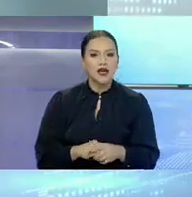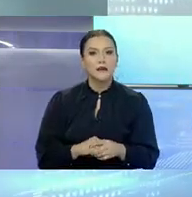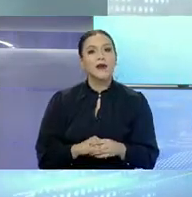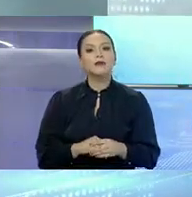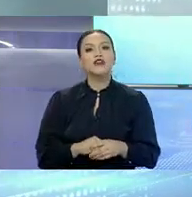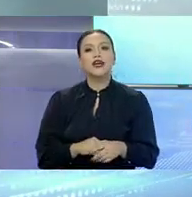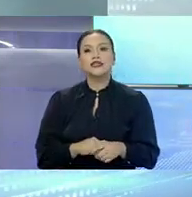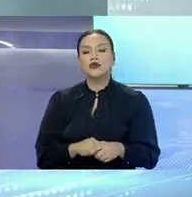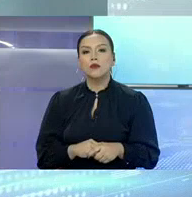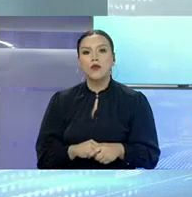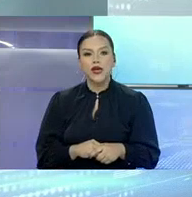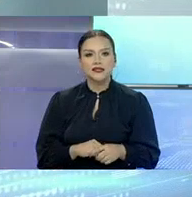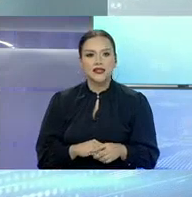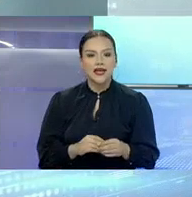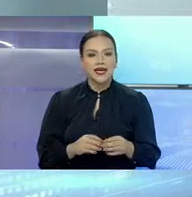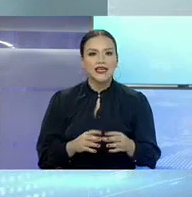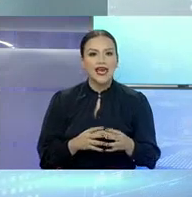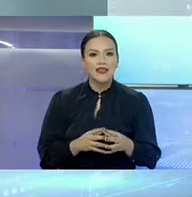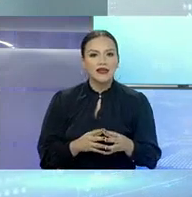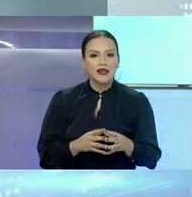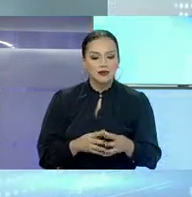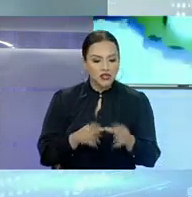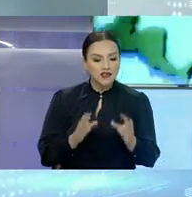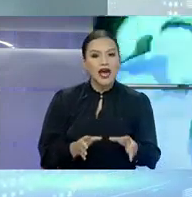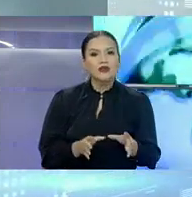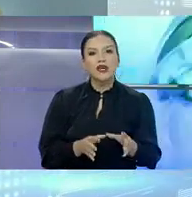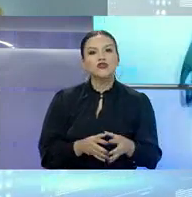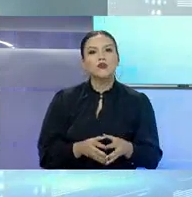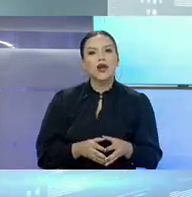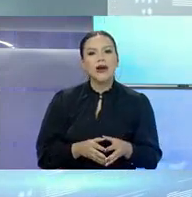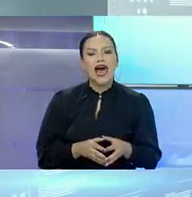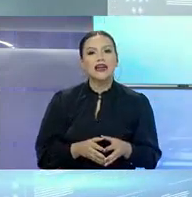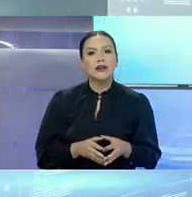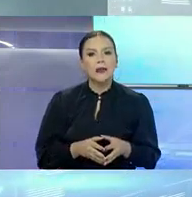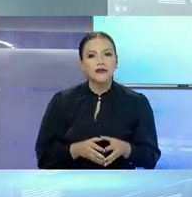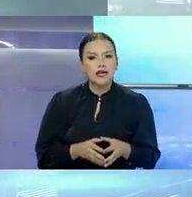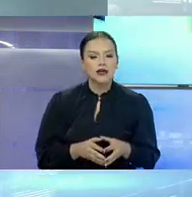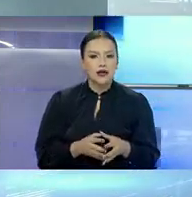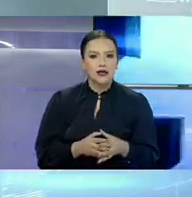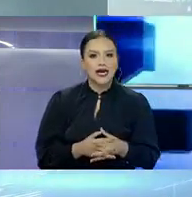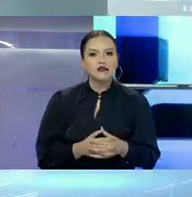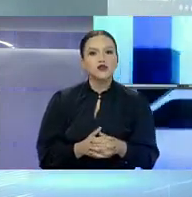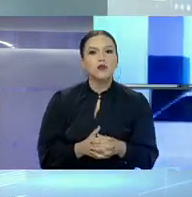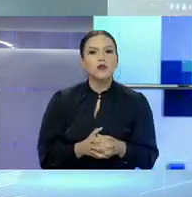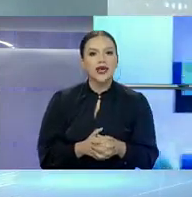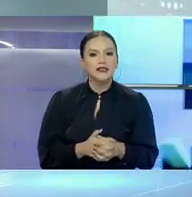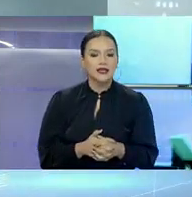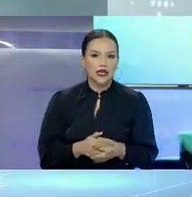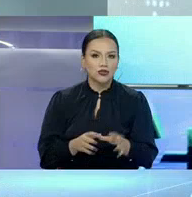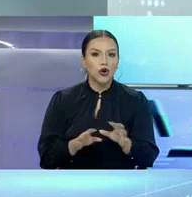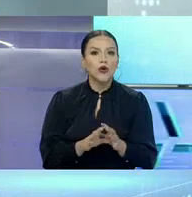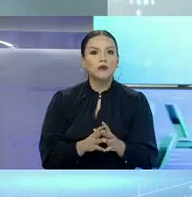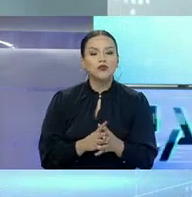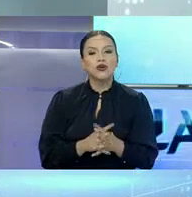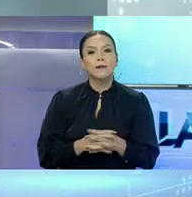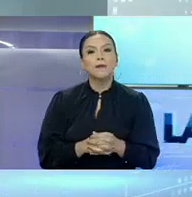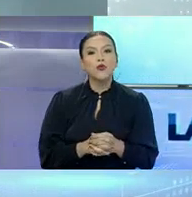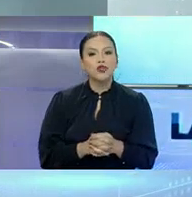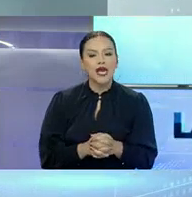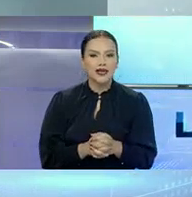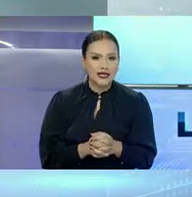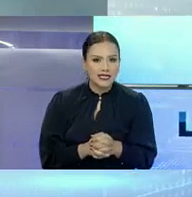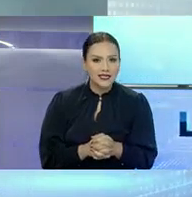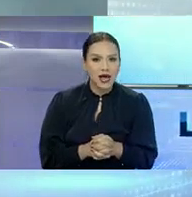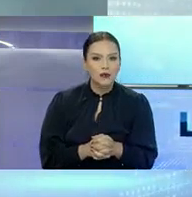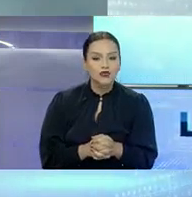policiales. Esperemos que casos como este queden por sentado y que no se vuelvan a repetir, que casos como este, que todo el mundo